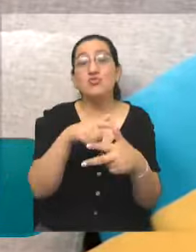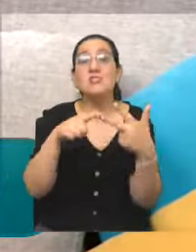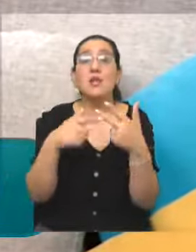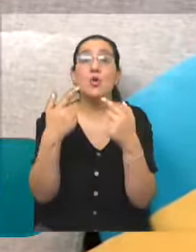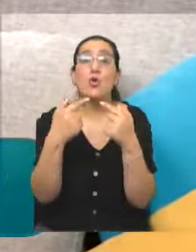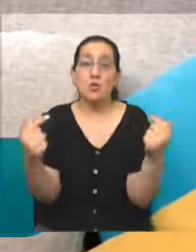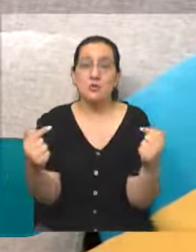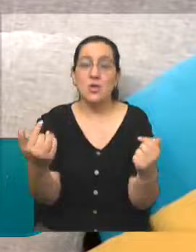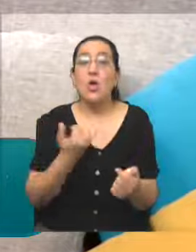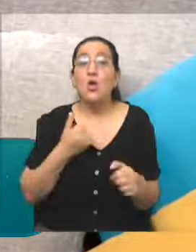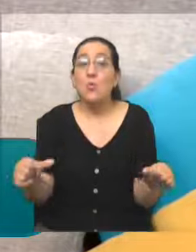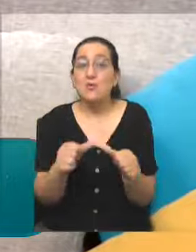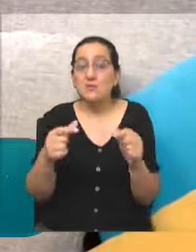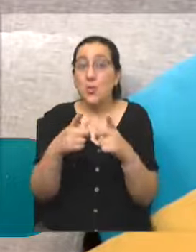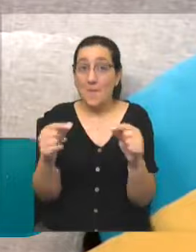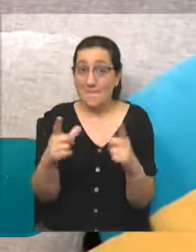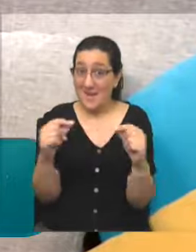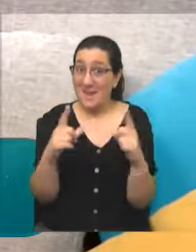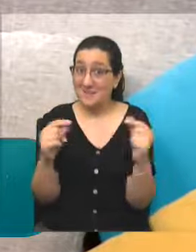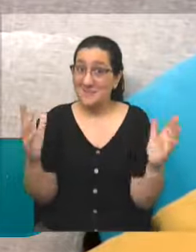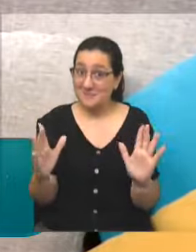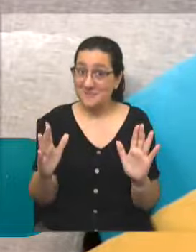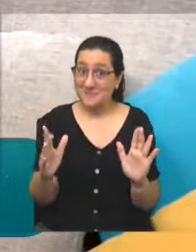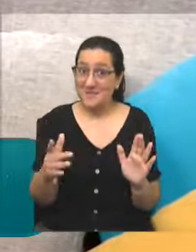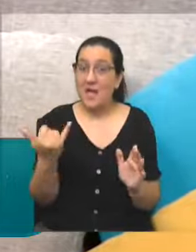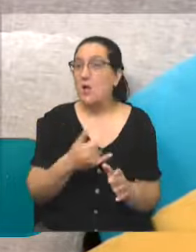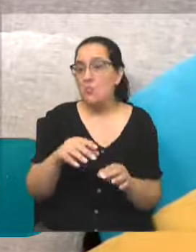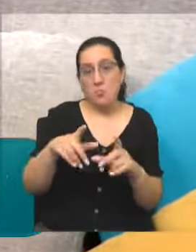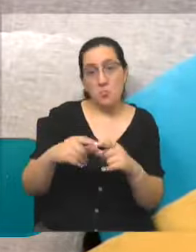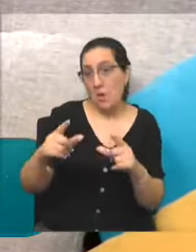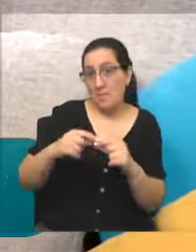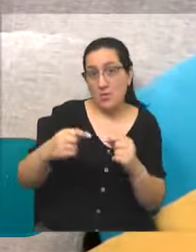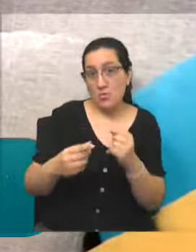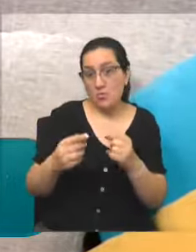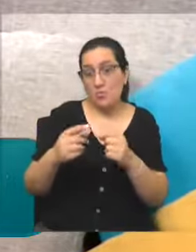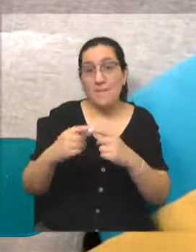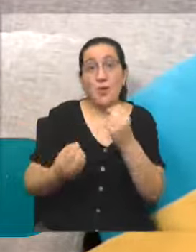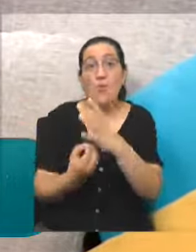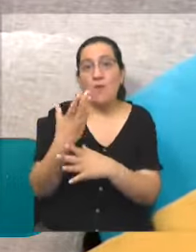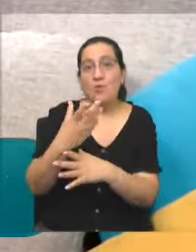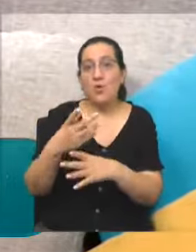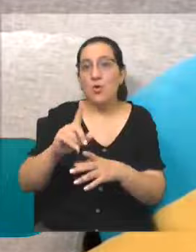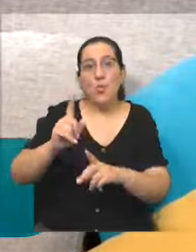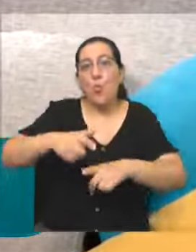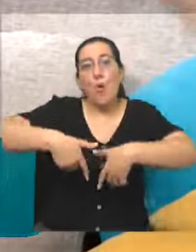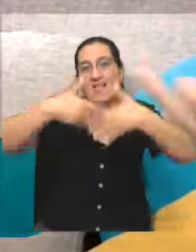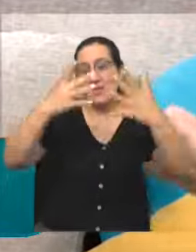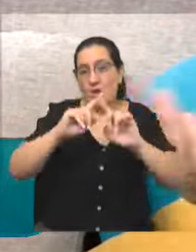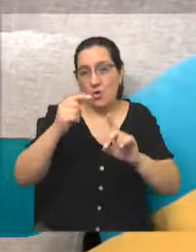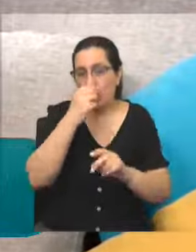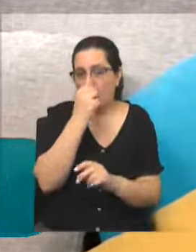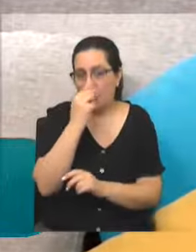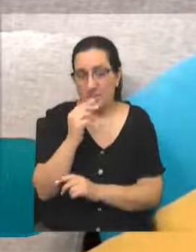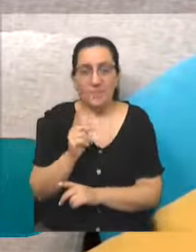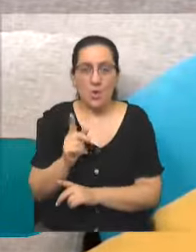lo vamos a hacer? En un papel. ¿Sí? Vamos a agarrar un papel, una hoja nueva, no arranquen cualquier hoja. No el recibo de la...